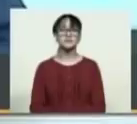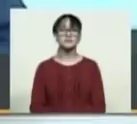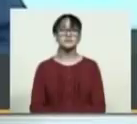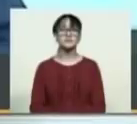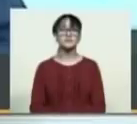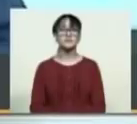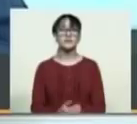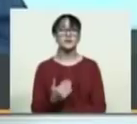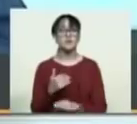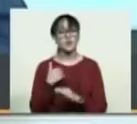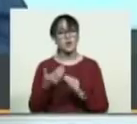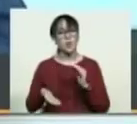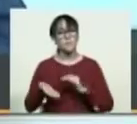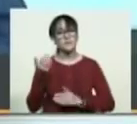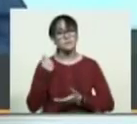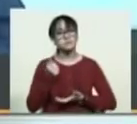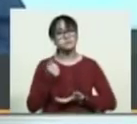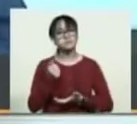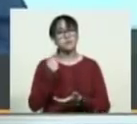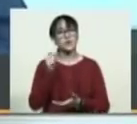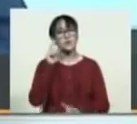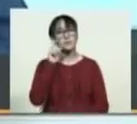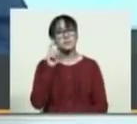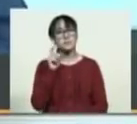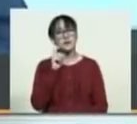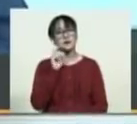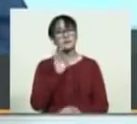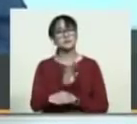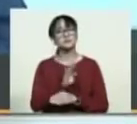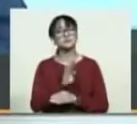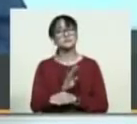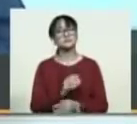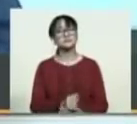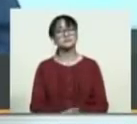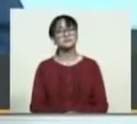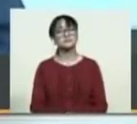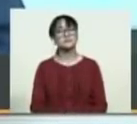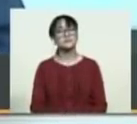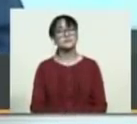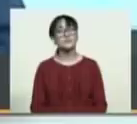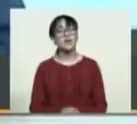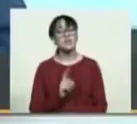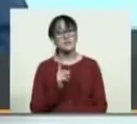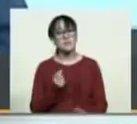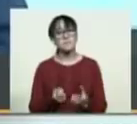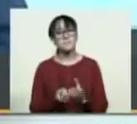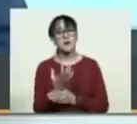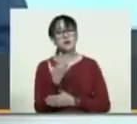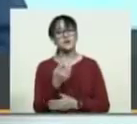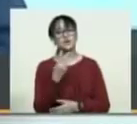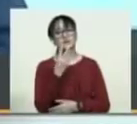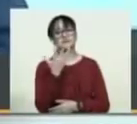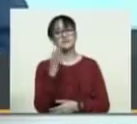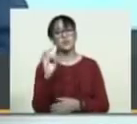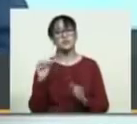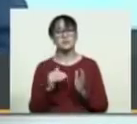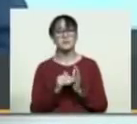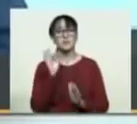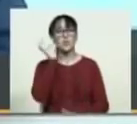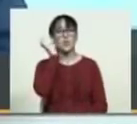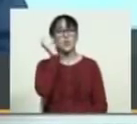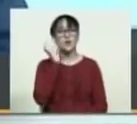estoy aumentando el bono de parto humanizado. Y debemos llegar en mayo a 350.000